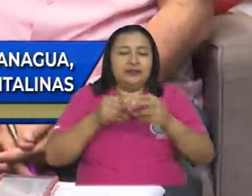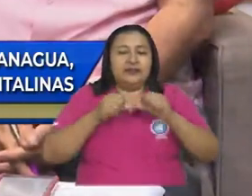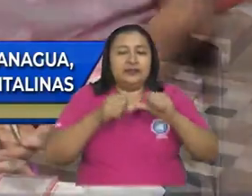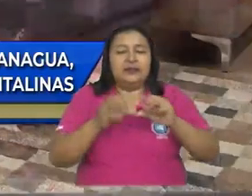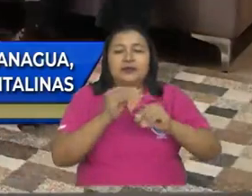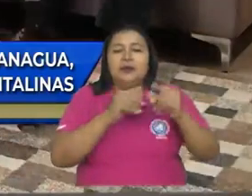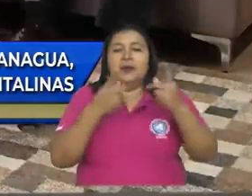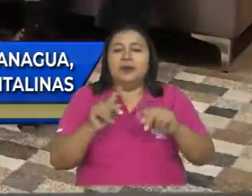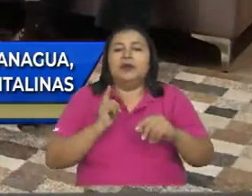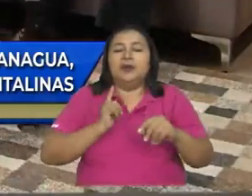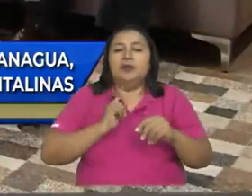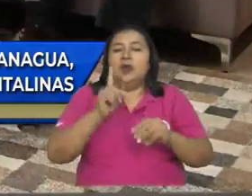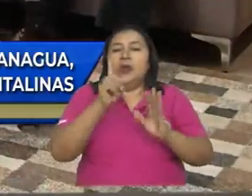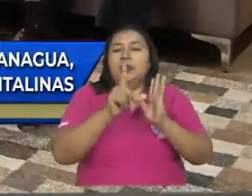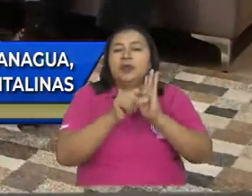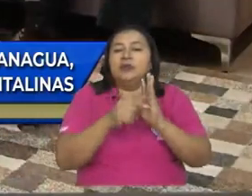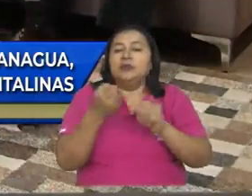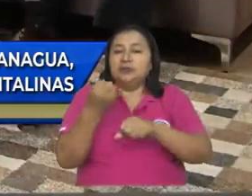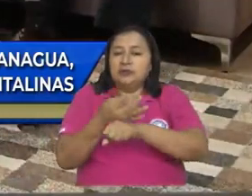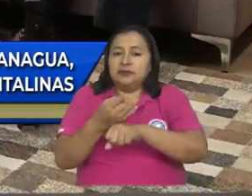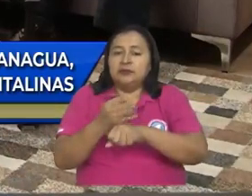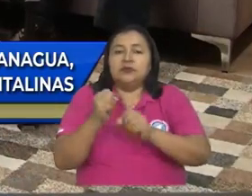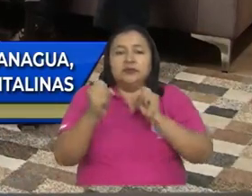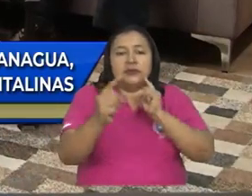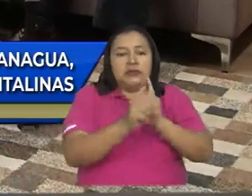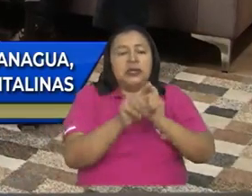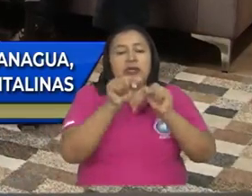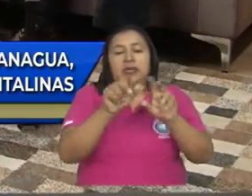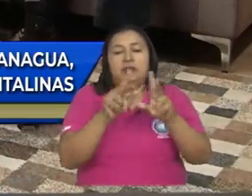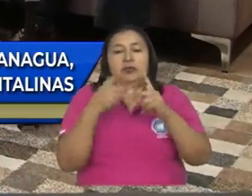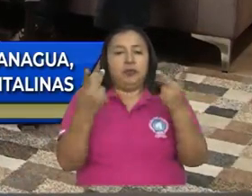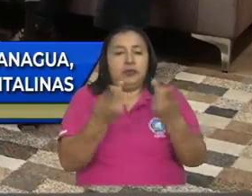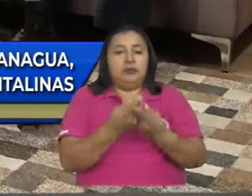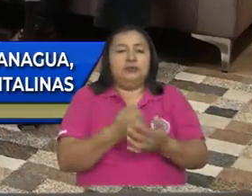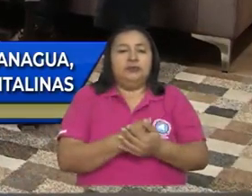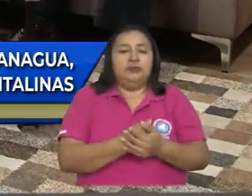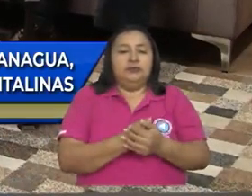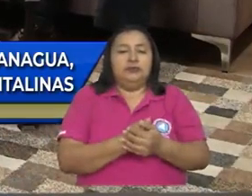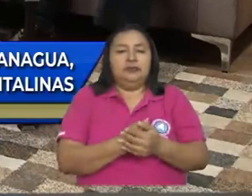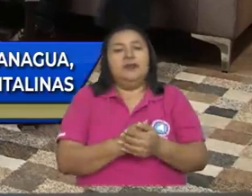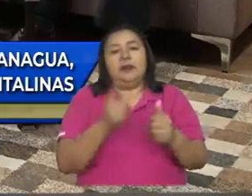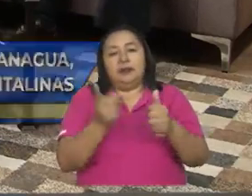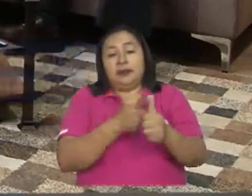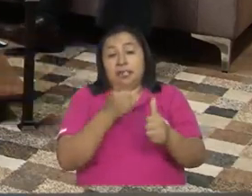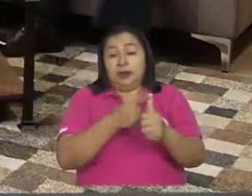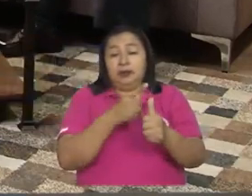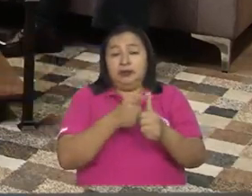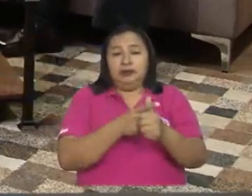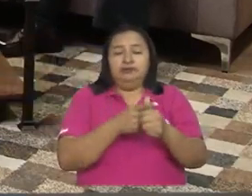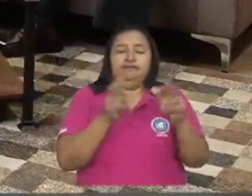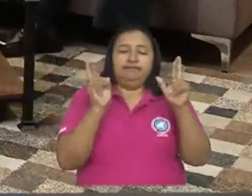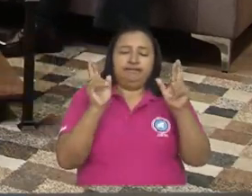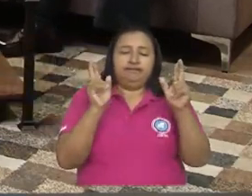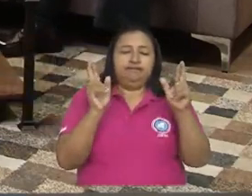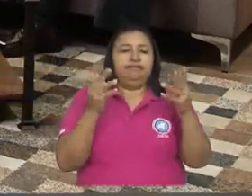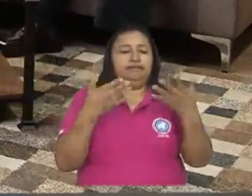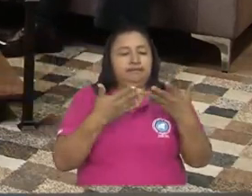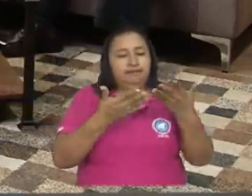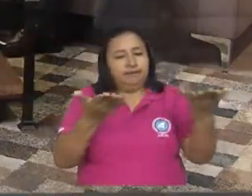conversando, pero tenemos espacio, un minuto, alcaldesa, un mensaje a nuestra audiencia. Ay, sí, en primer lugar, deseándoles